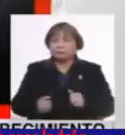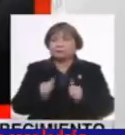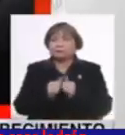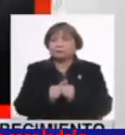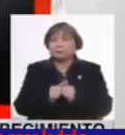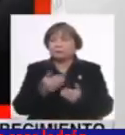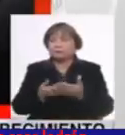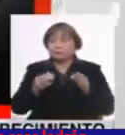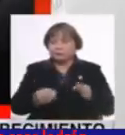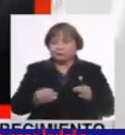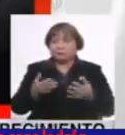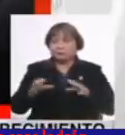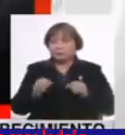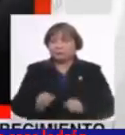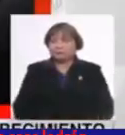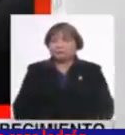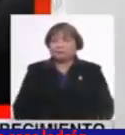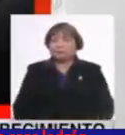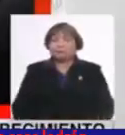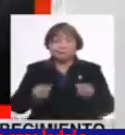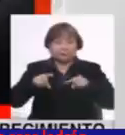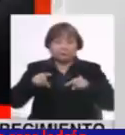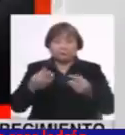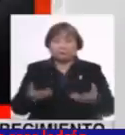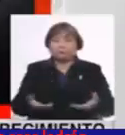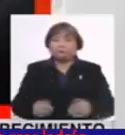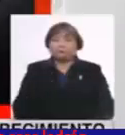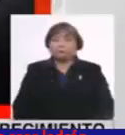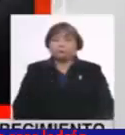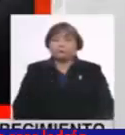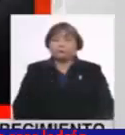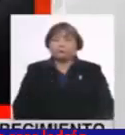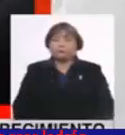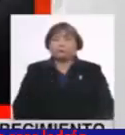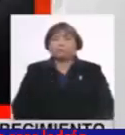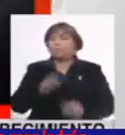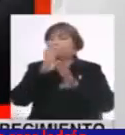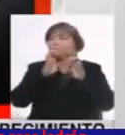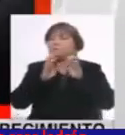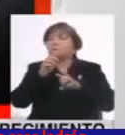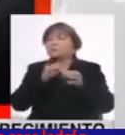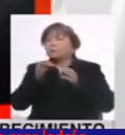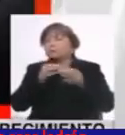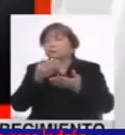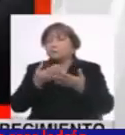que efectivamente, cuando uno levanta información,